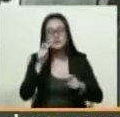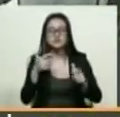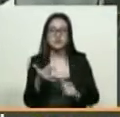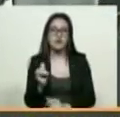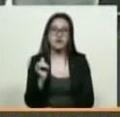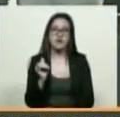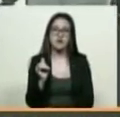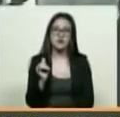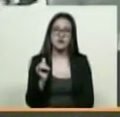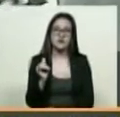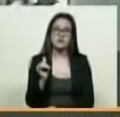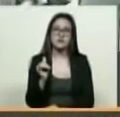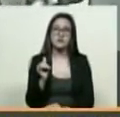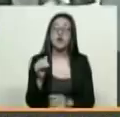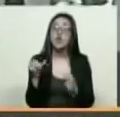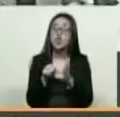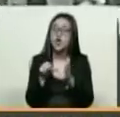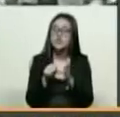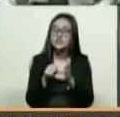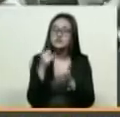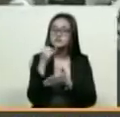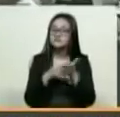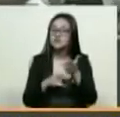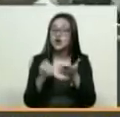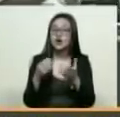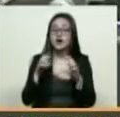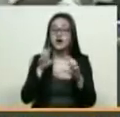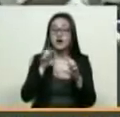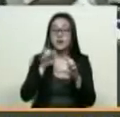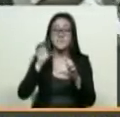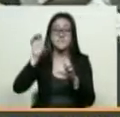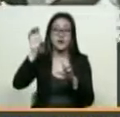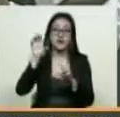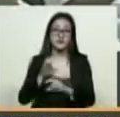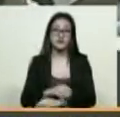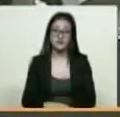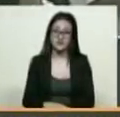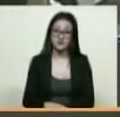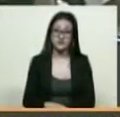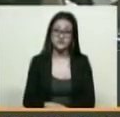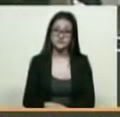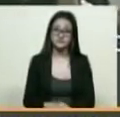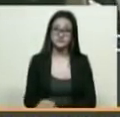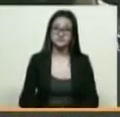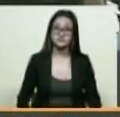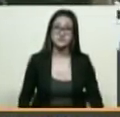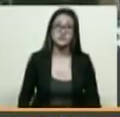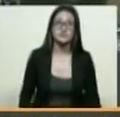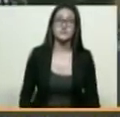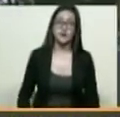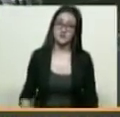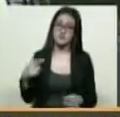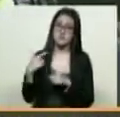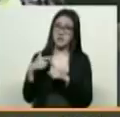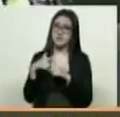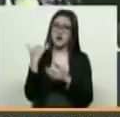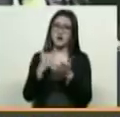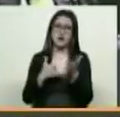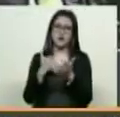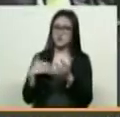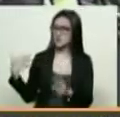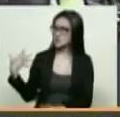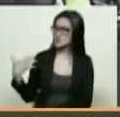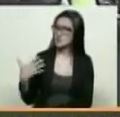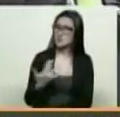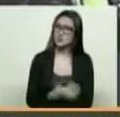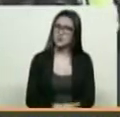de la plataforma del Carnet de la Patria, que subsuma además infinidad de registros que en el tiempo se han realizado,